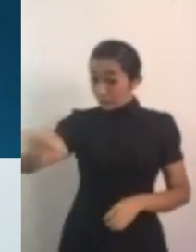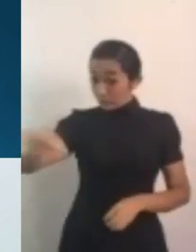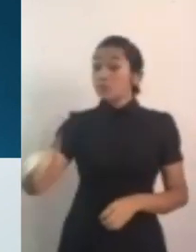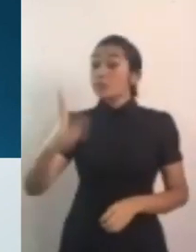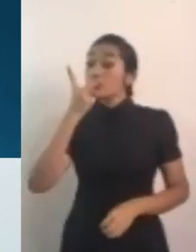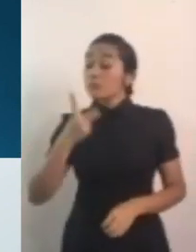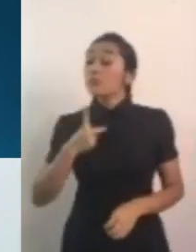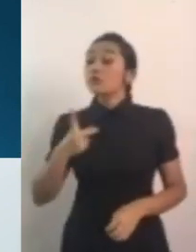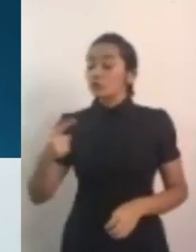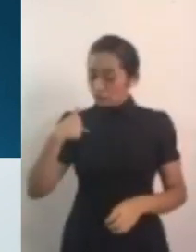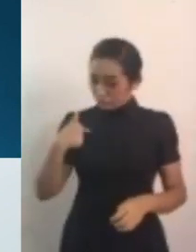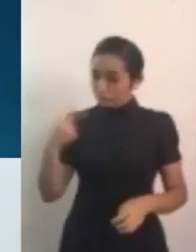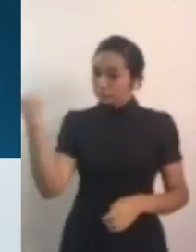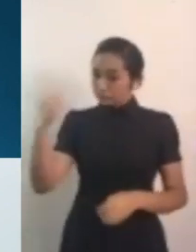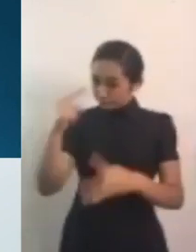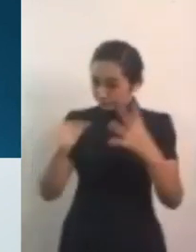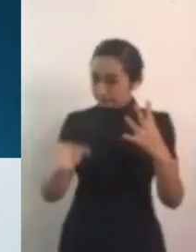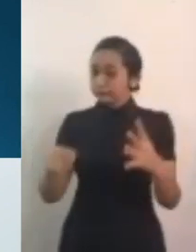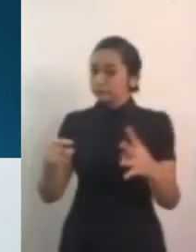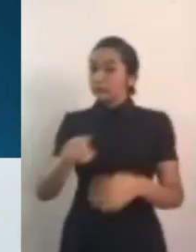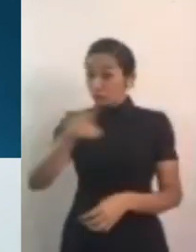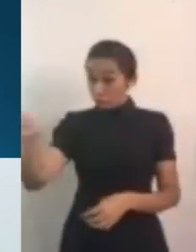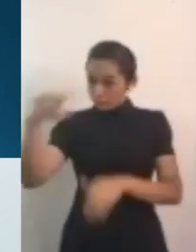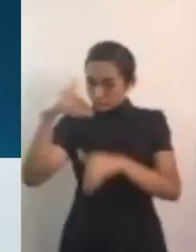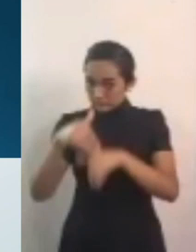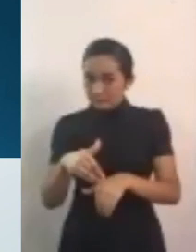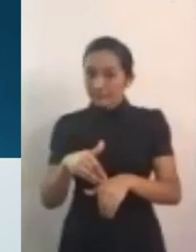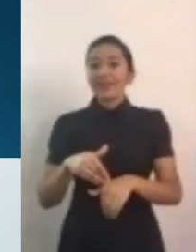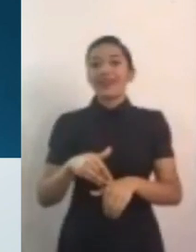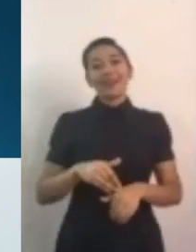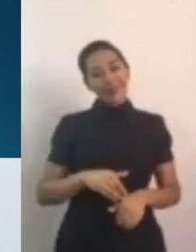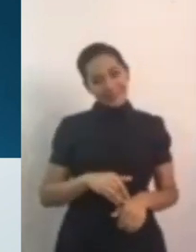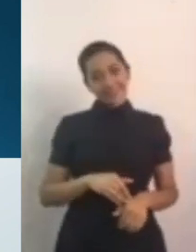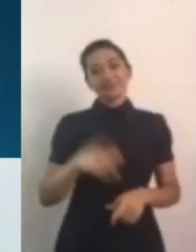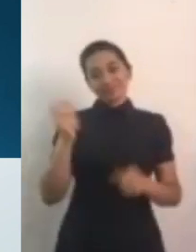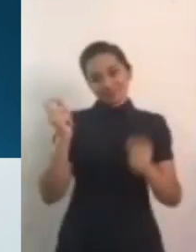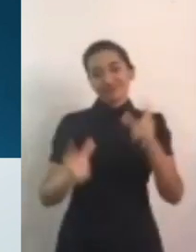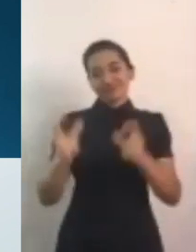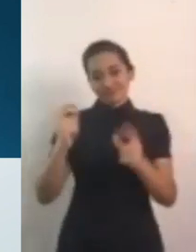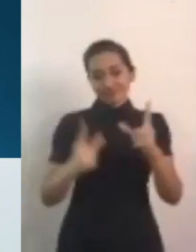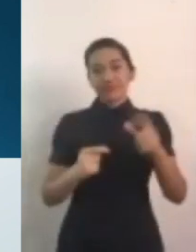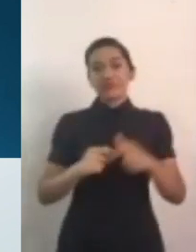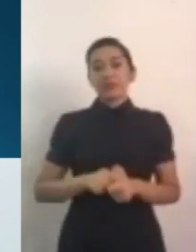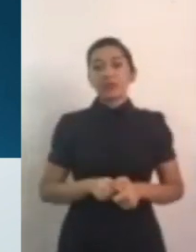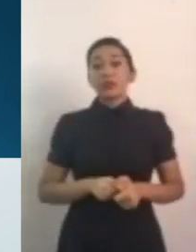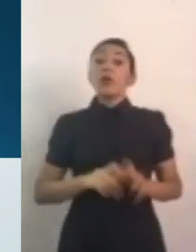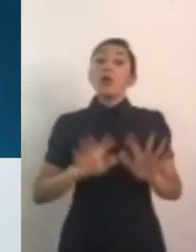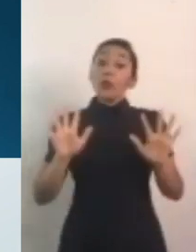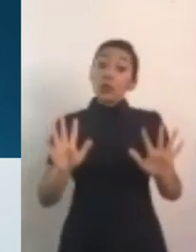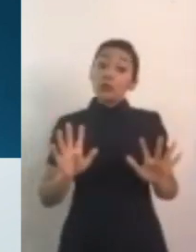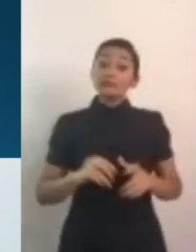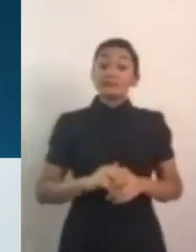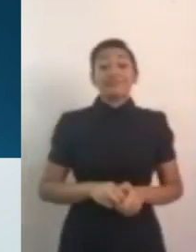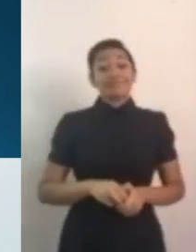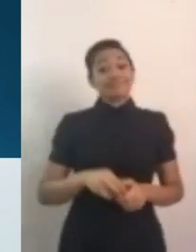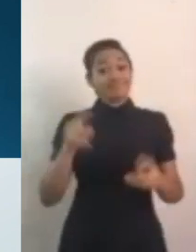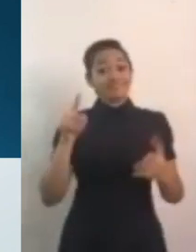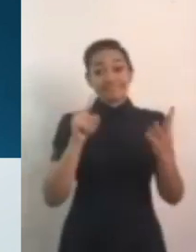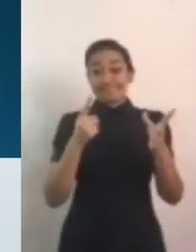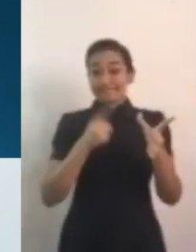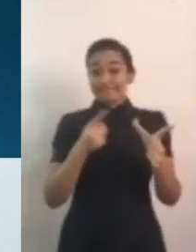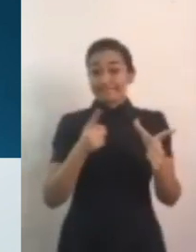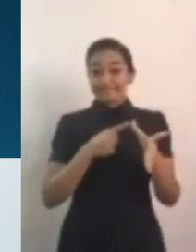expresiones más sutiles de desadaptación en estas situaciones, y buscar ser alguien, esta sería una de las